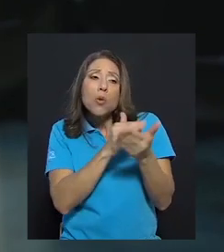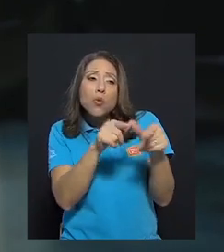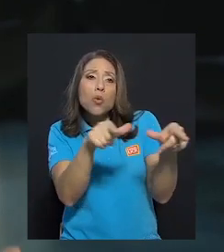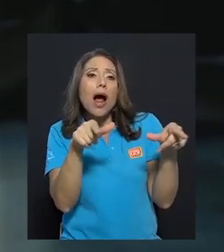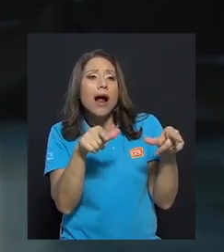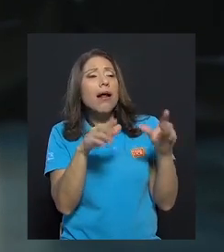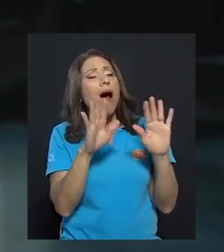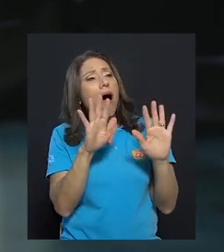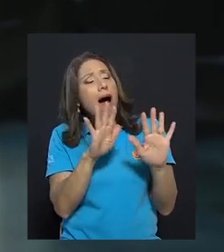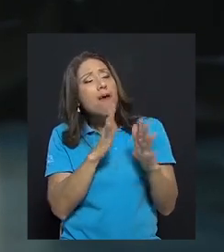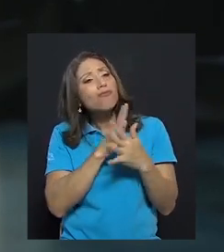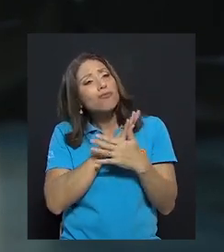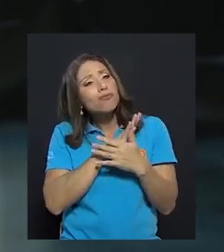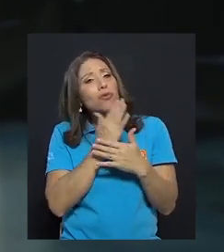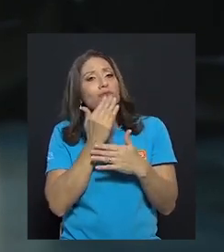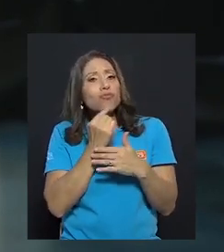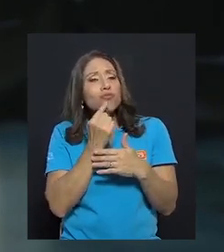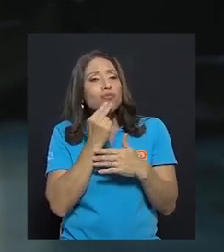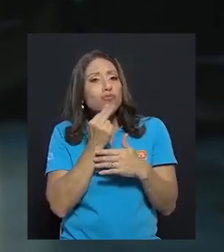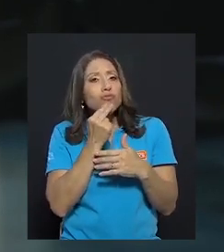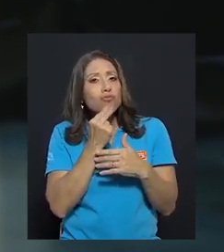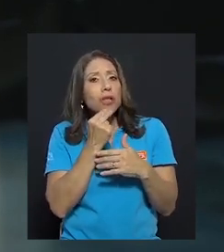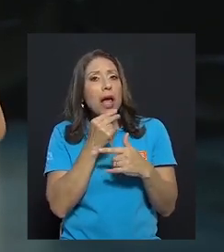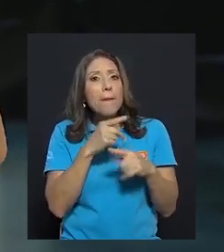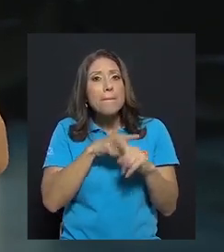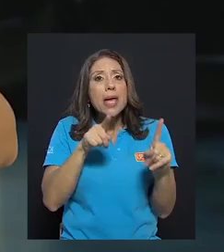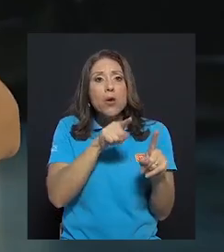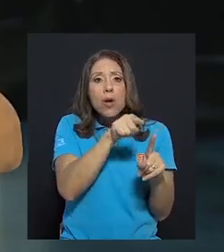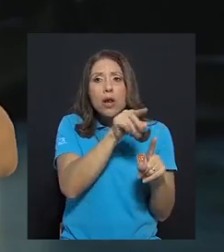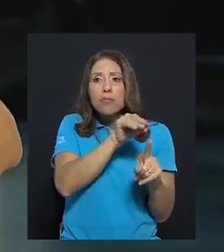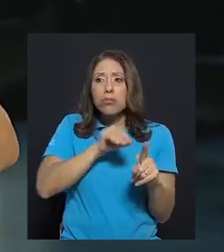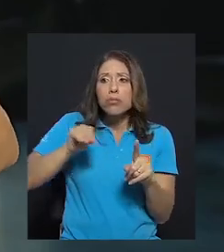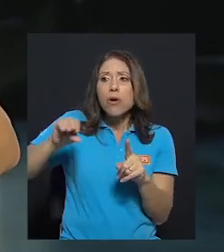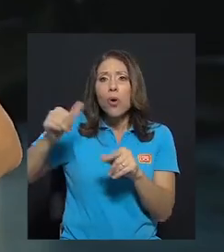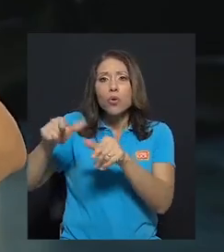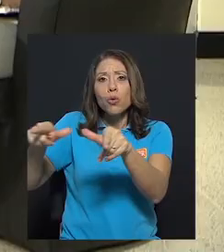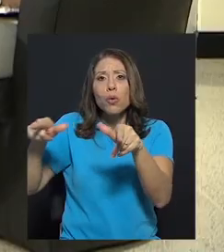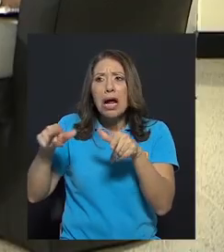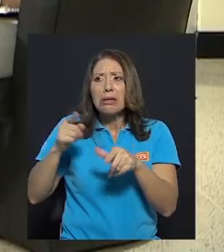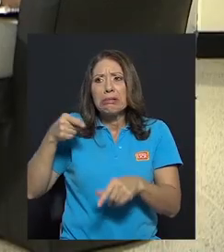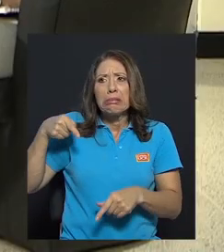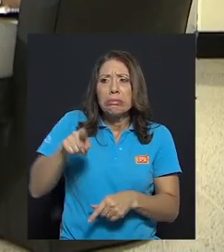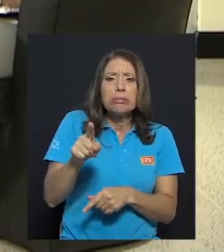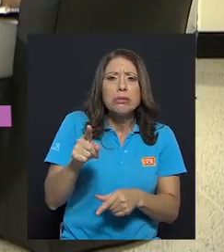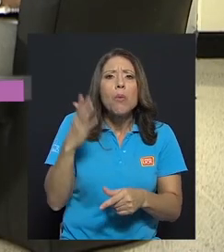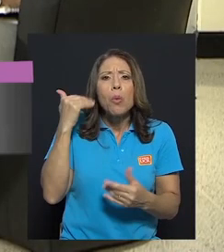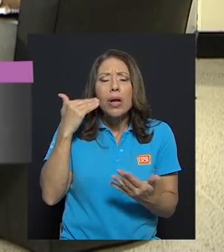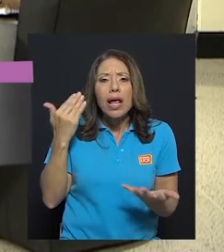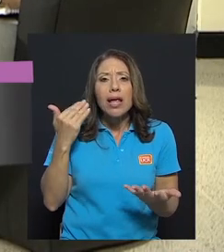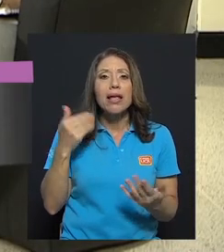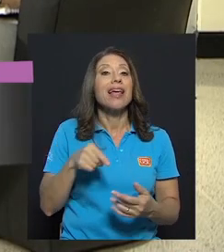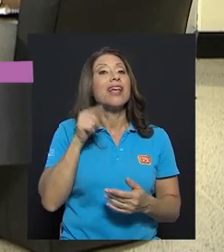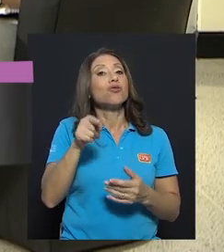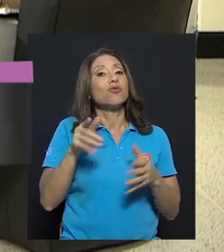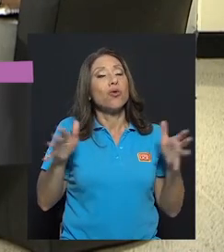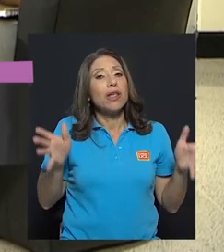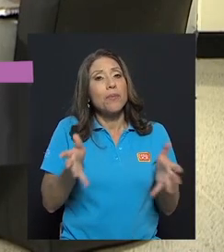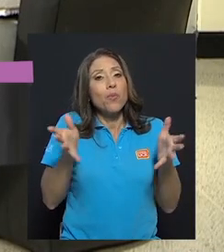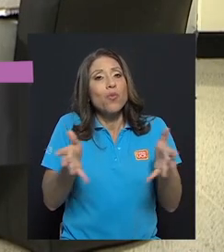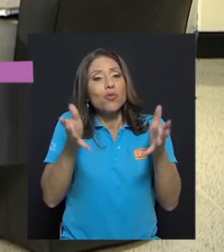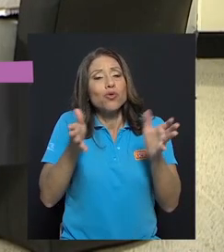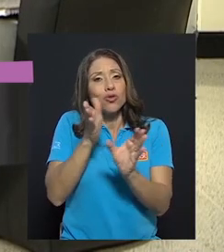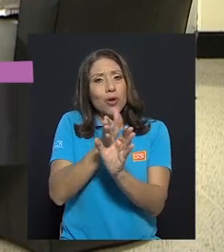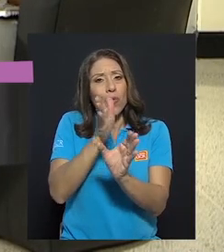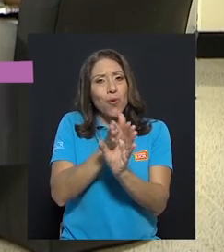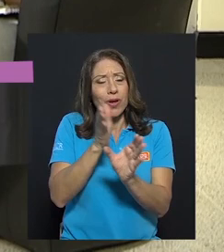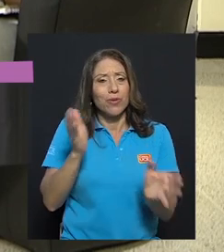en otra se transforma. O sea, ¿qué lleva a un ser humano a ser violento en los diferentes escenarios? Son los impulsos, sí, son impulsos